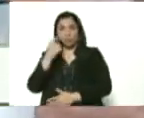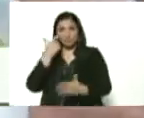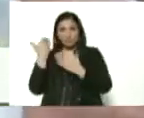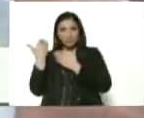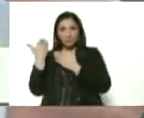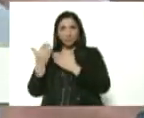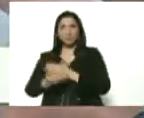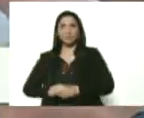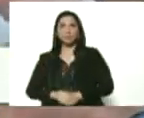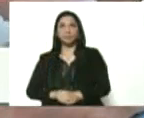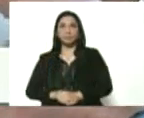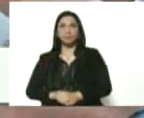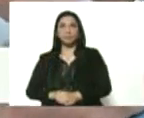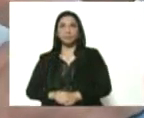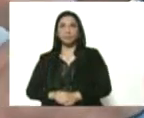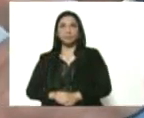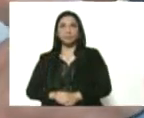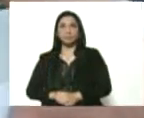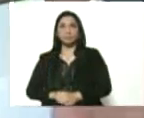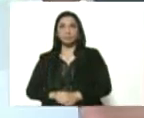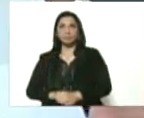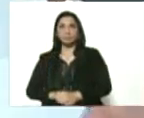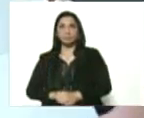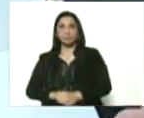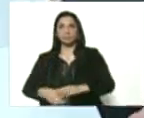José Sequea y